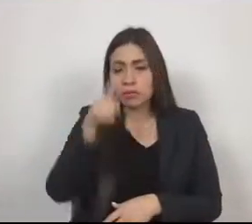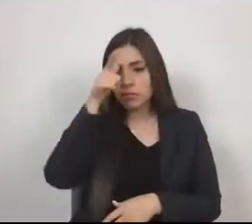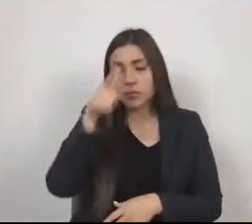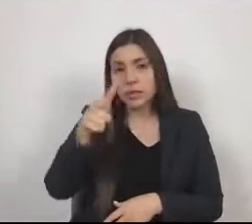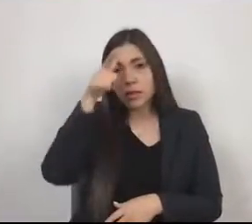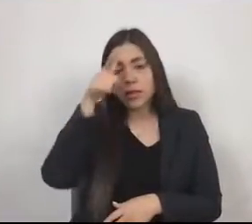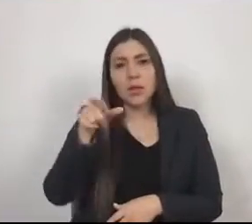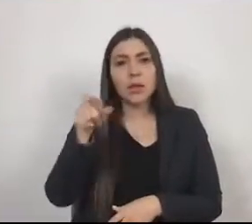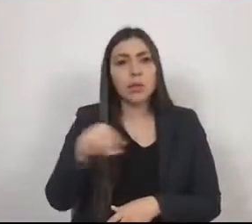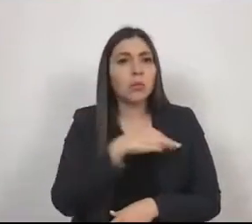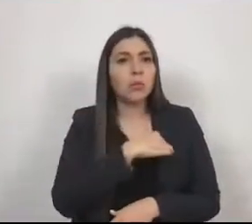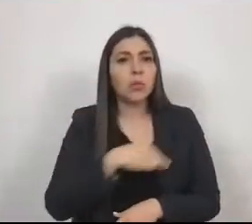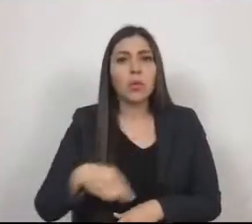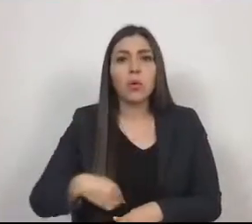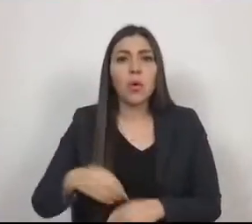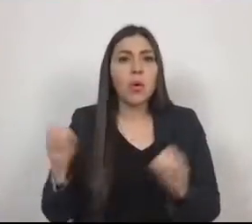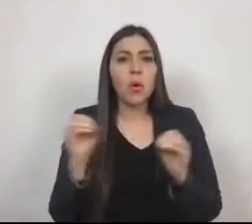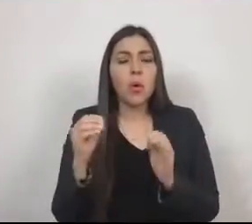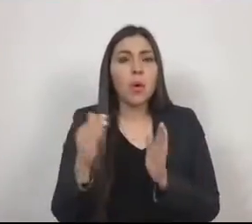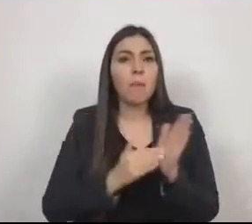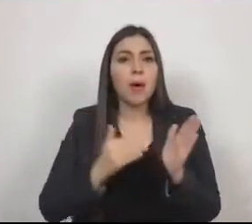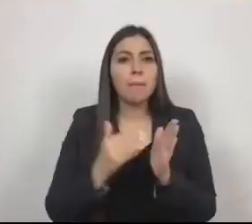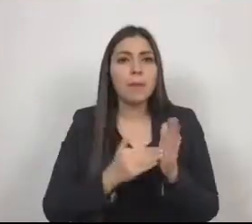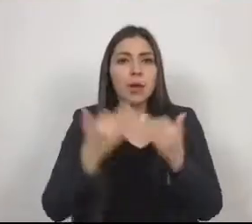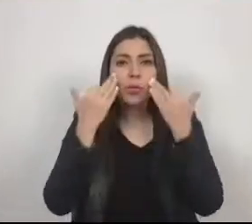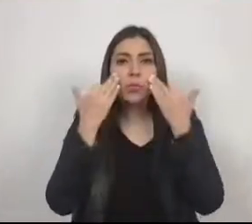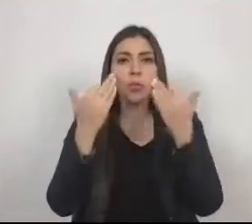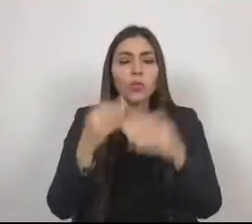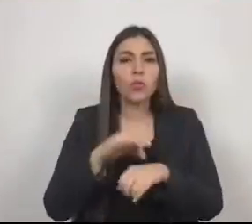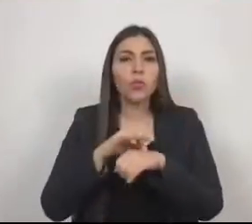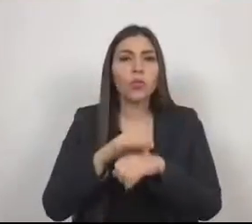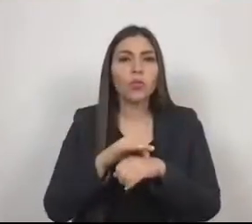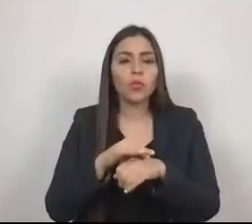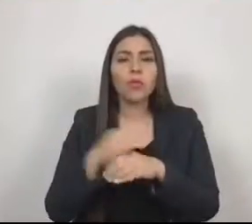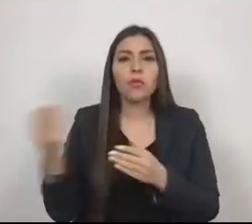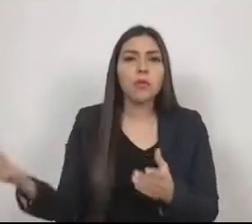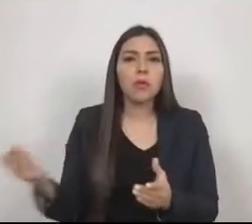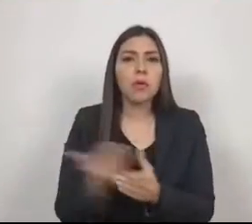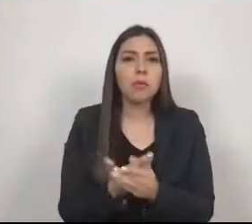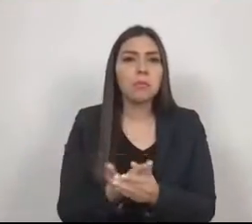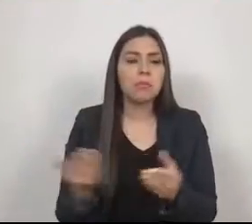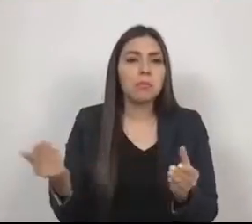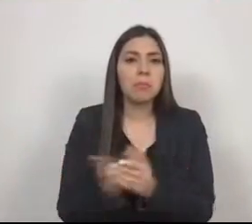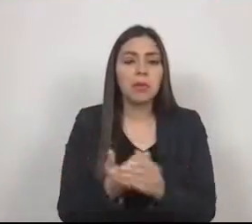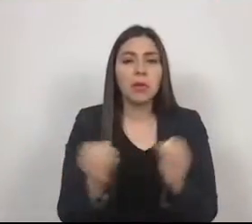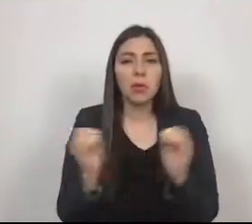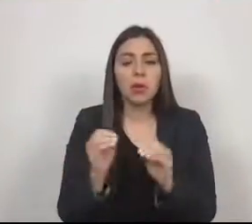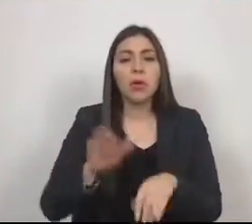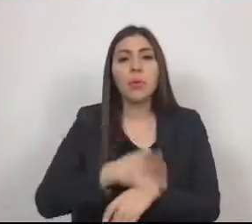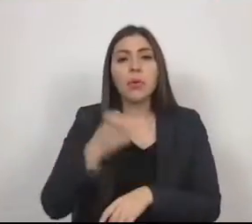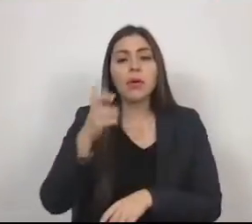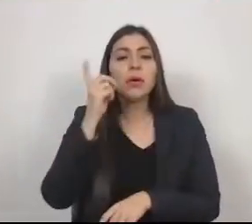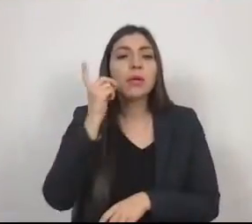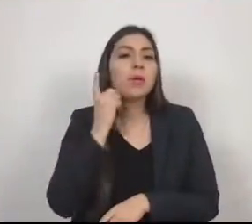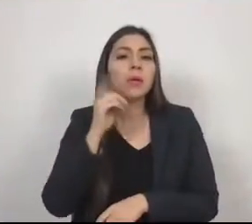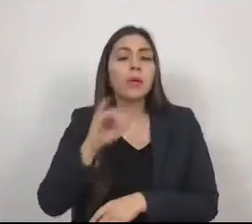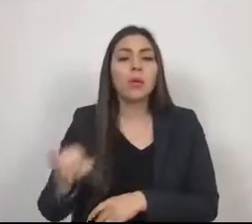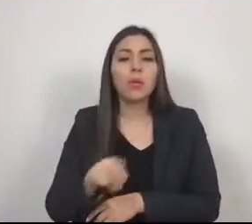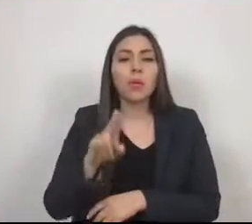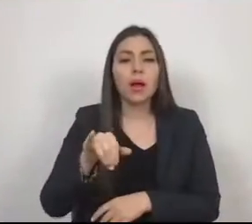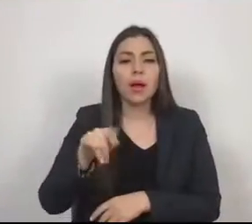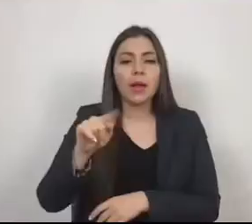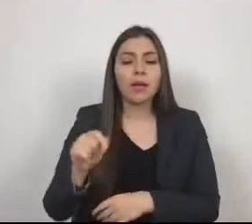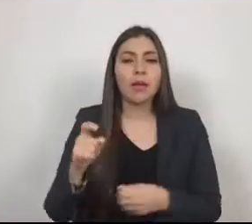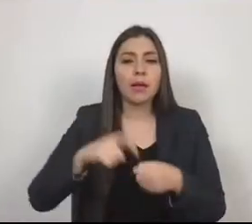municipios no anexaron los documentos que soportará la solicitud. En tal virtud, la diputada Juanita Bonilla, del Grupo Parlamentario del